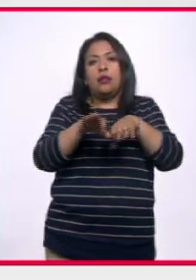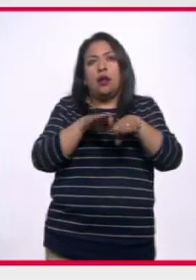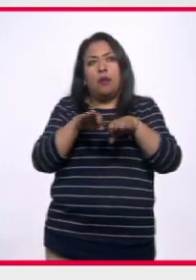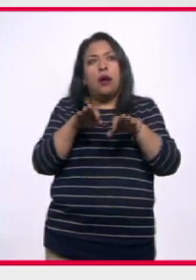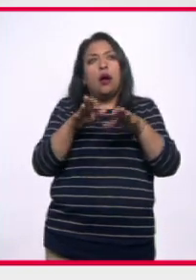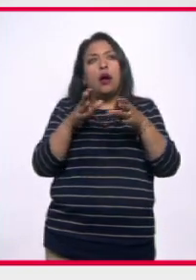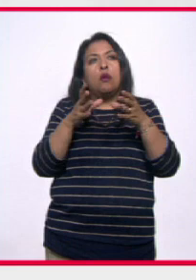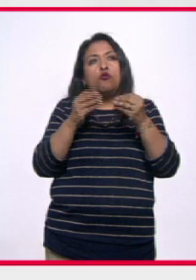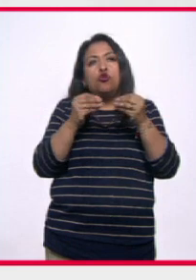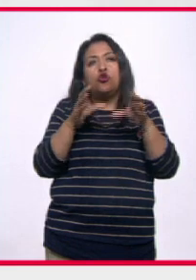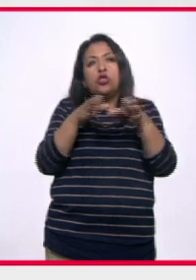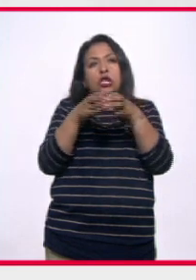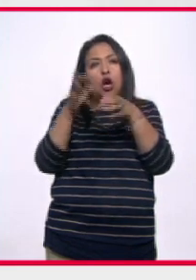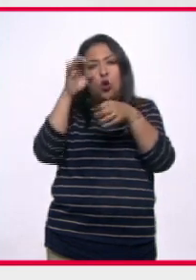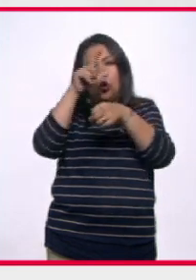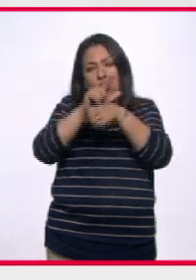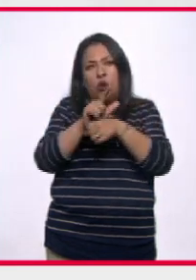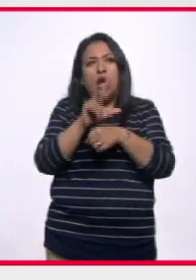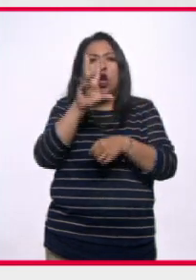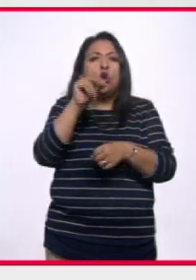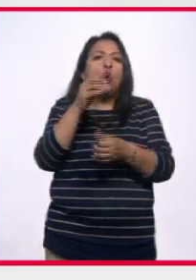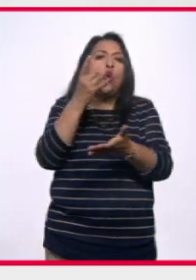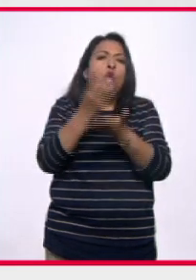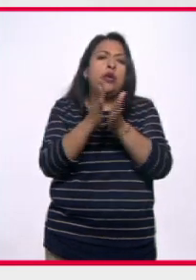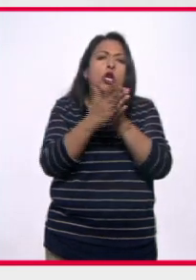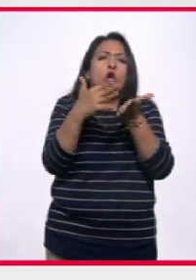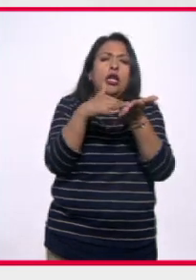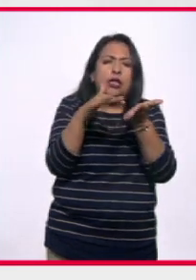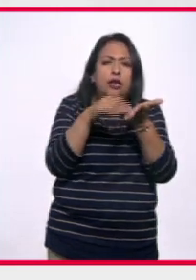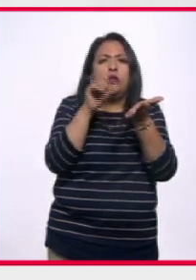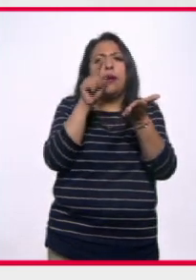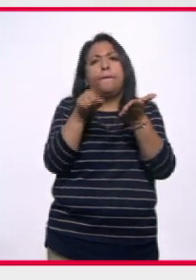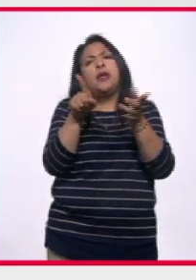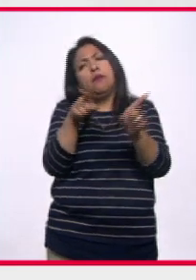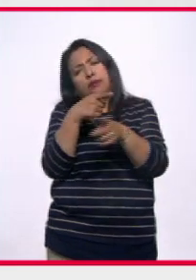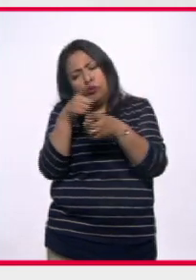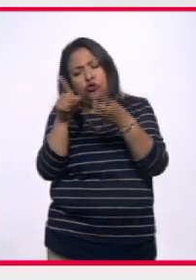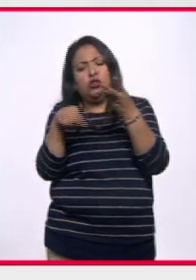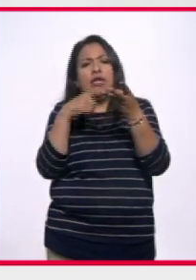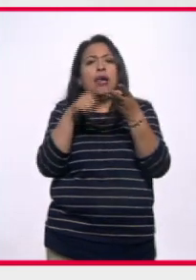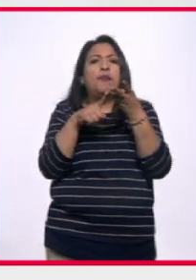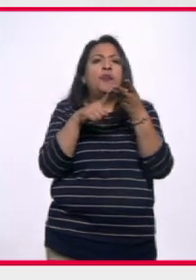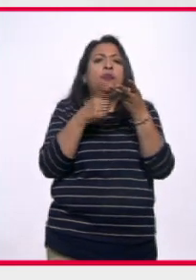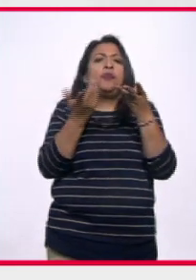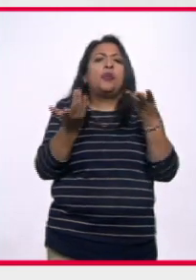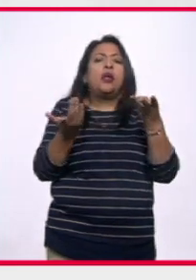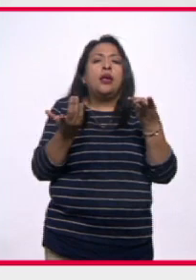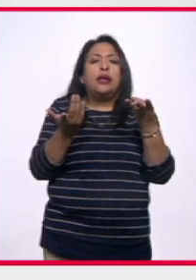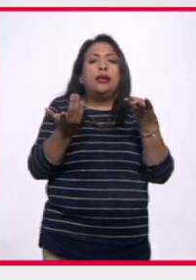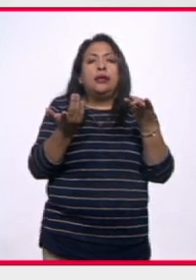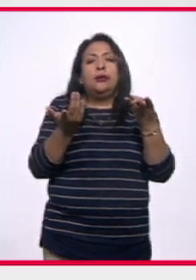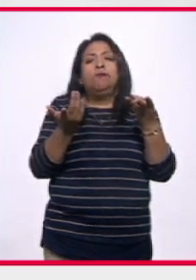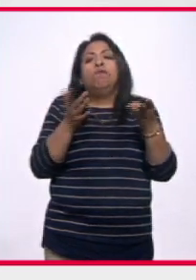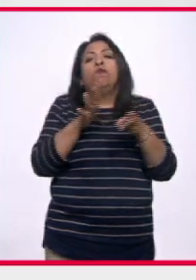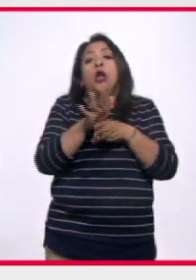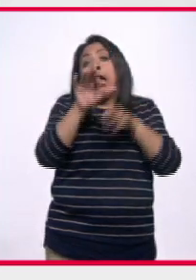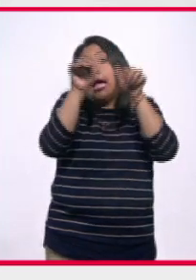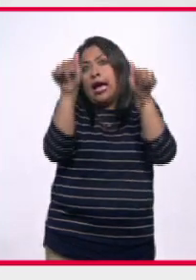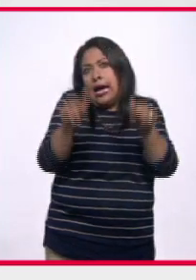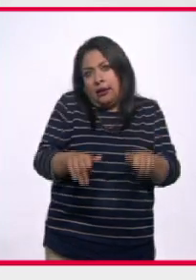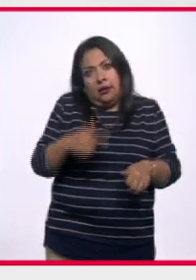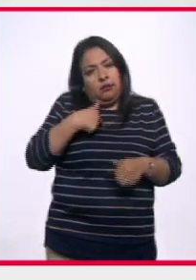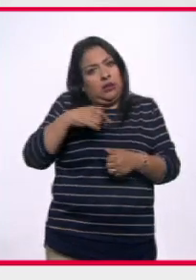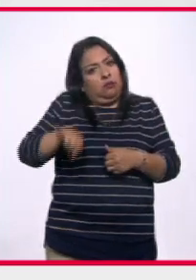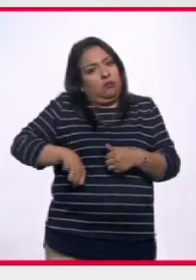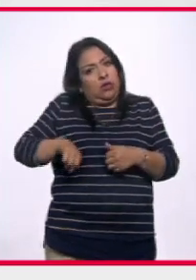muchas zonas de la cultura nota no sólo de la literatura sino de la música de la de la del arte me